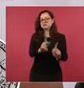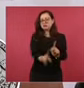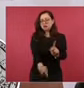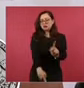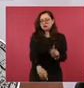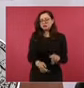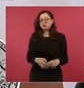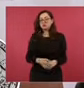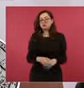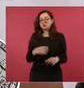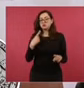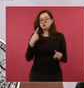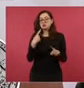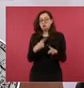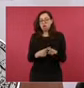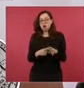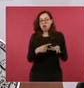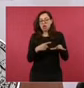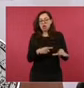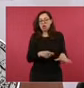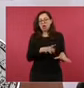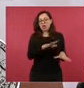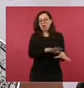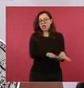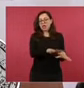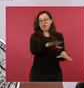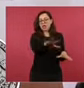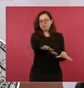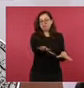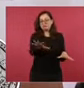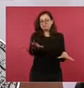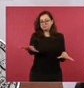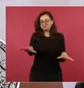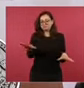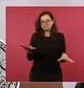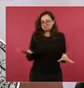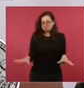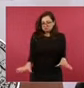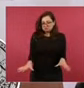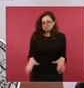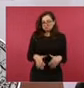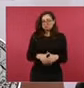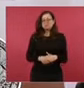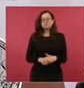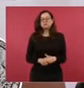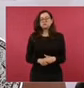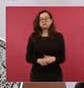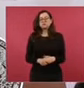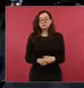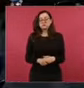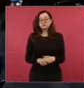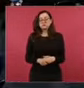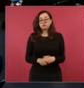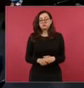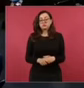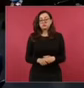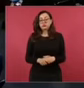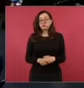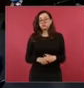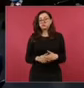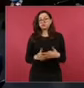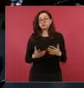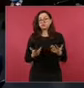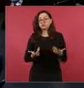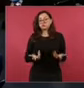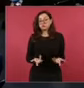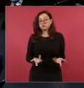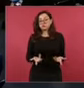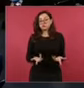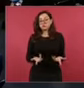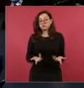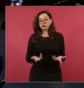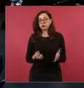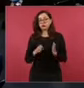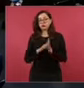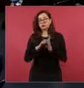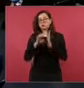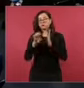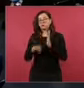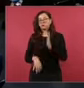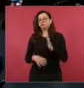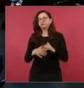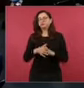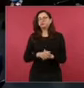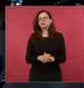y si hay que elegir en cada distrito,